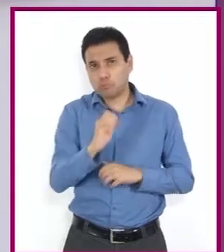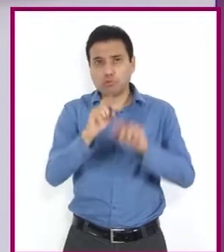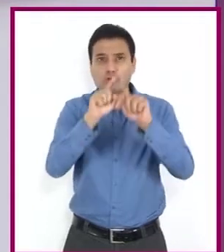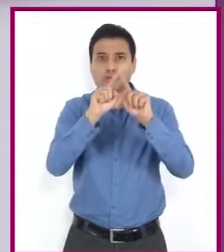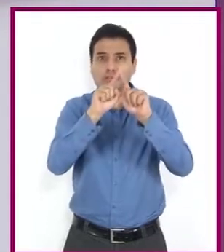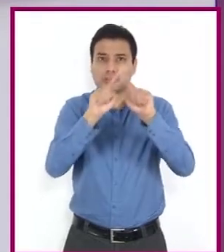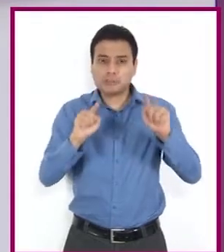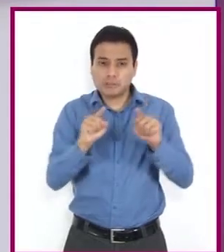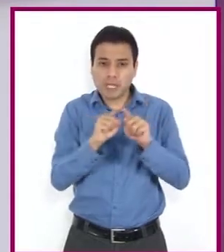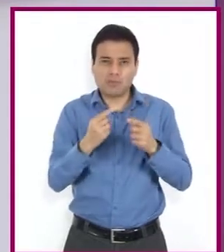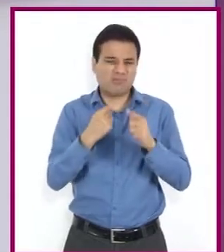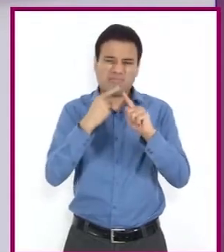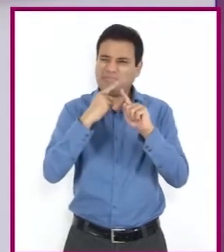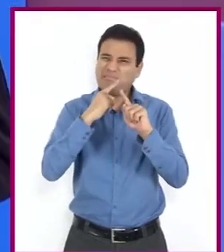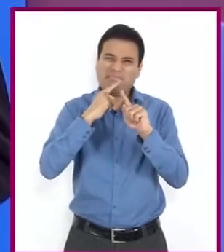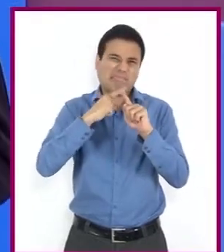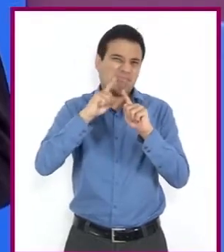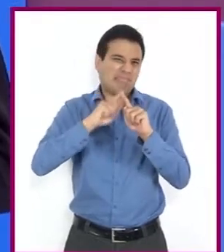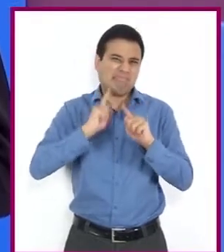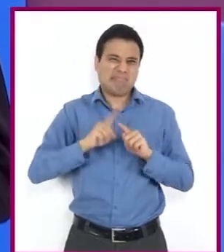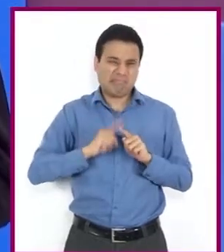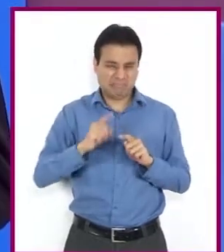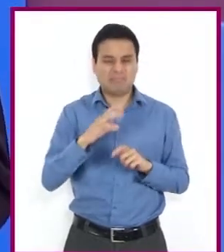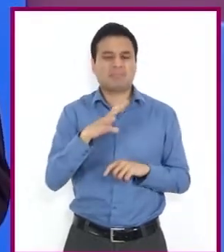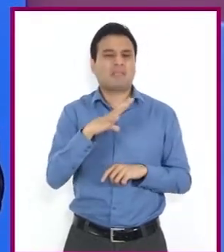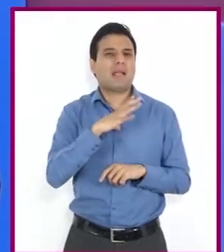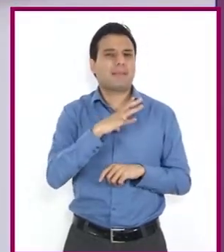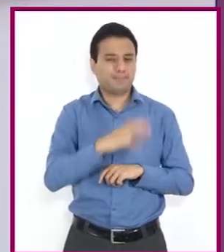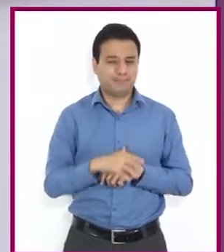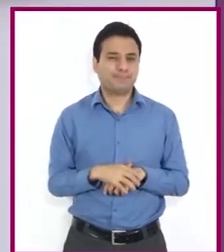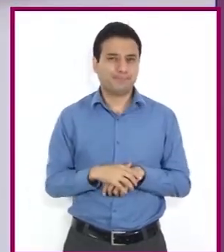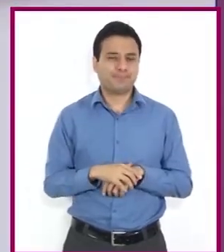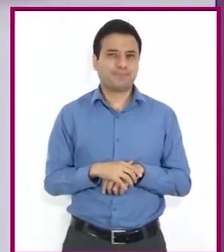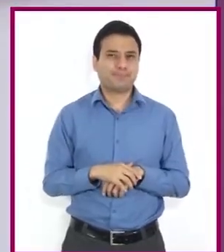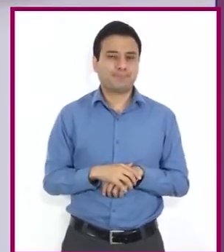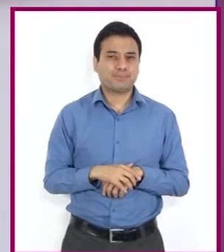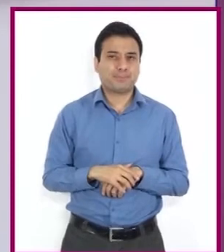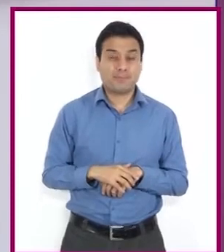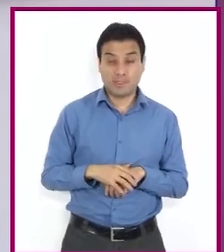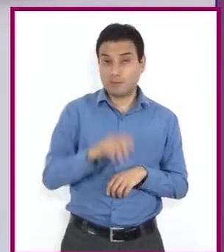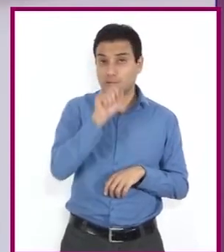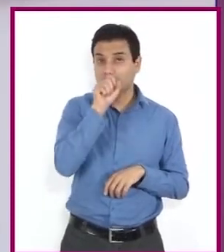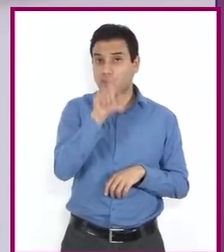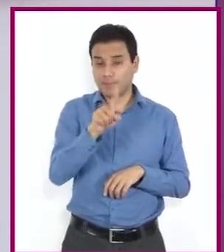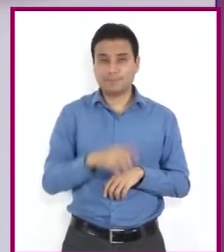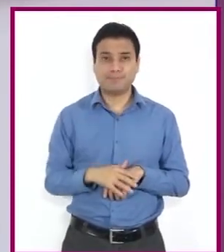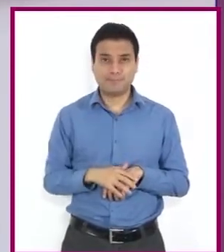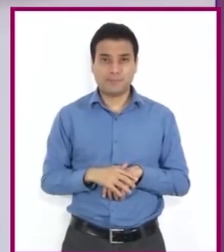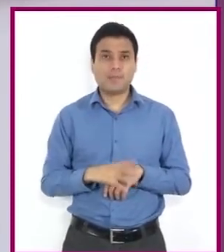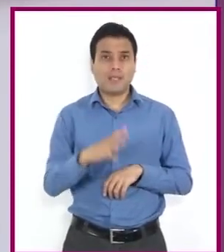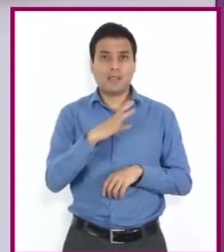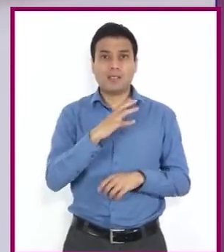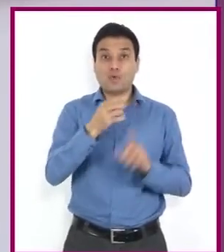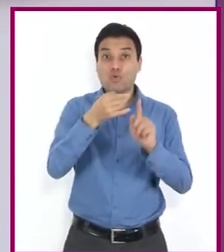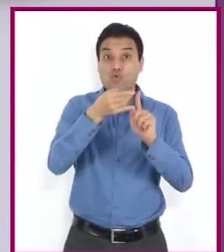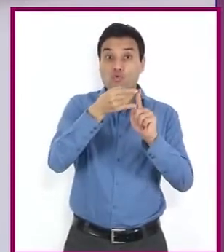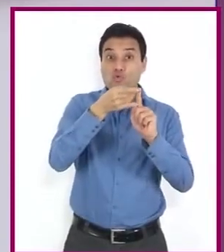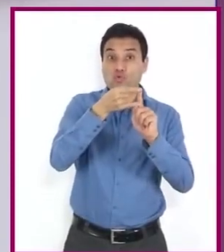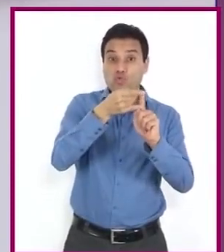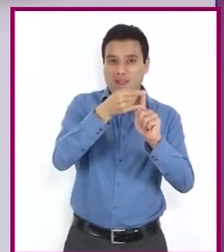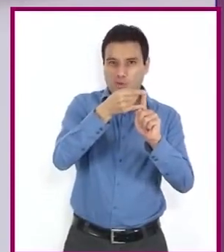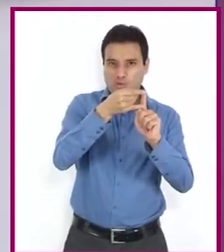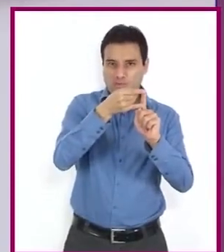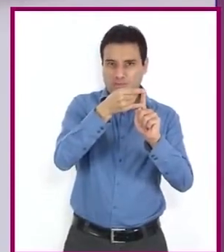o la forma que más les convenga. Además, entre cada viñeta hay una separación que se hace llamar